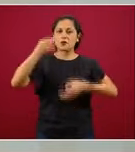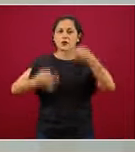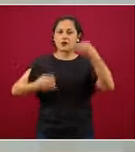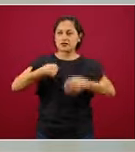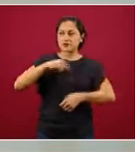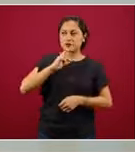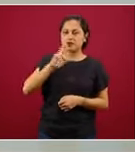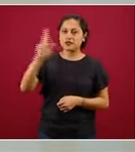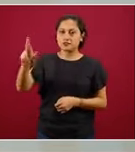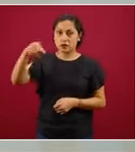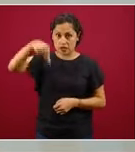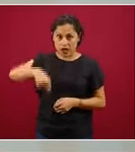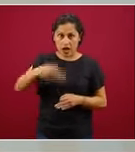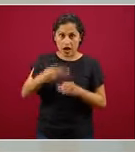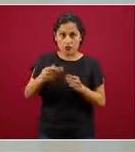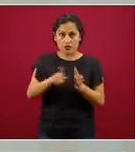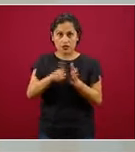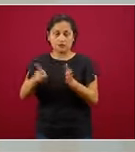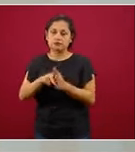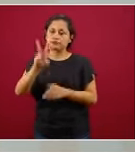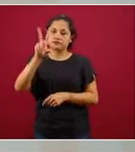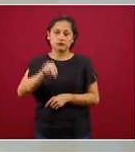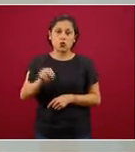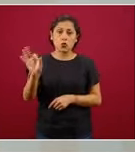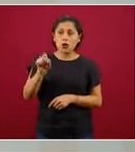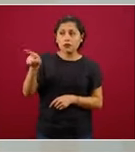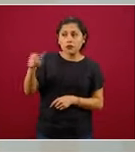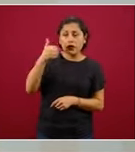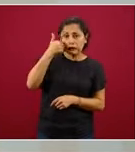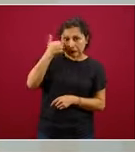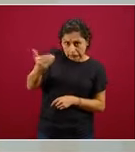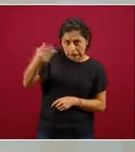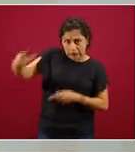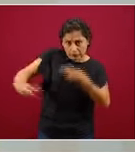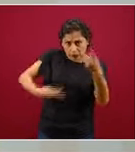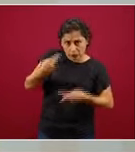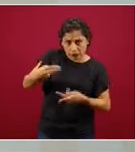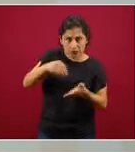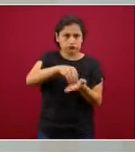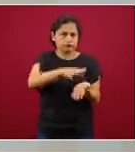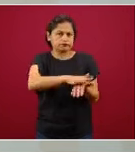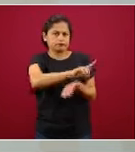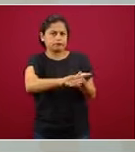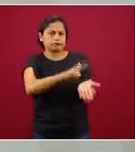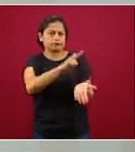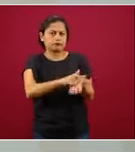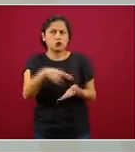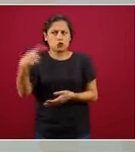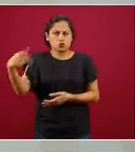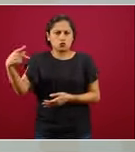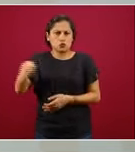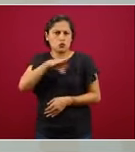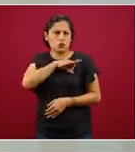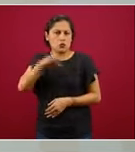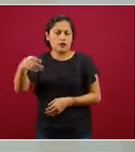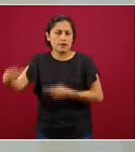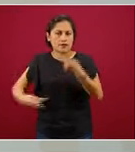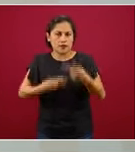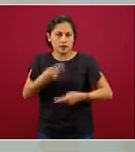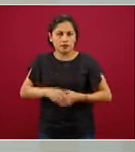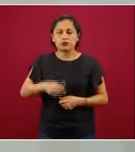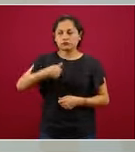comunicación. Cuando existe un requerimiento formal de Poder Judicial, se le responde por los canales que la propia autoridad judicial establece.